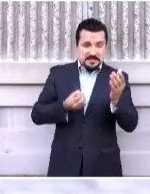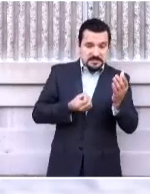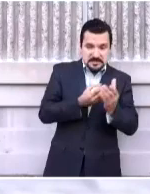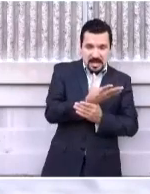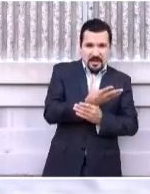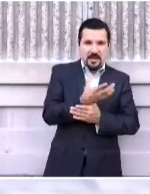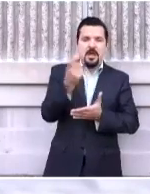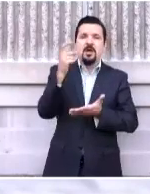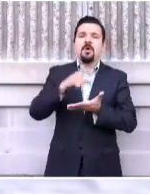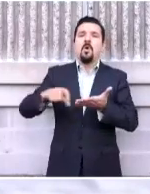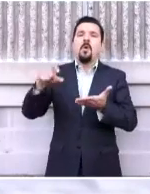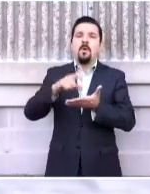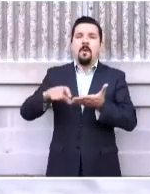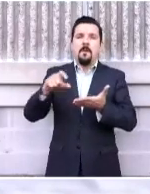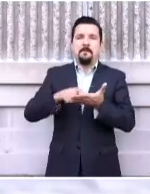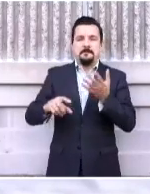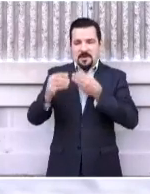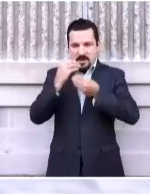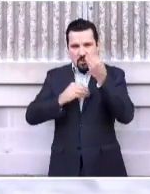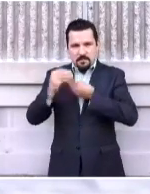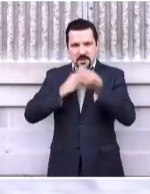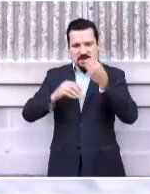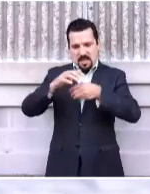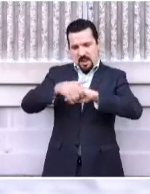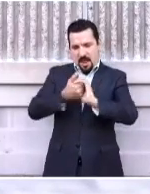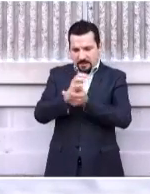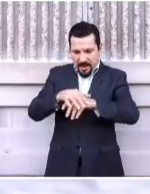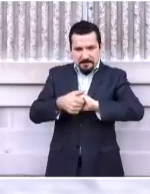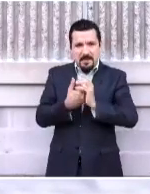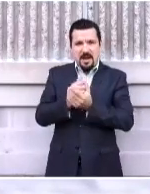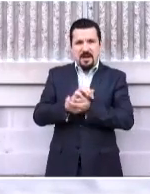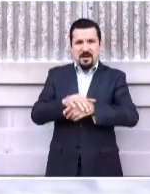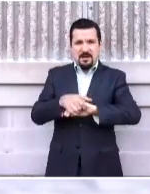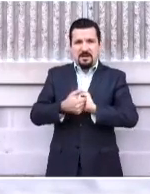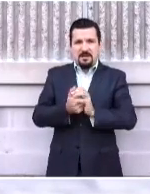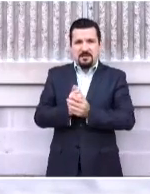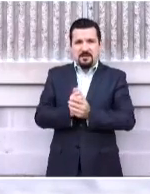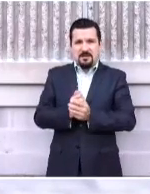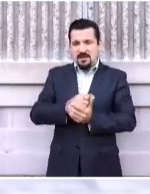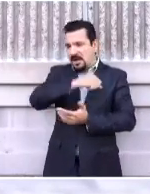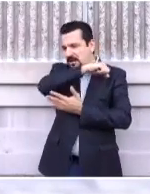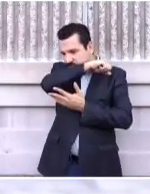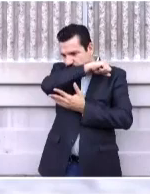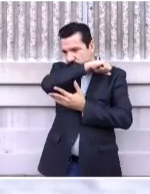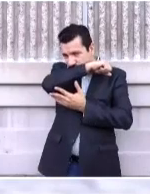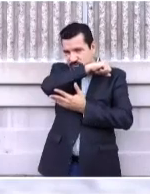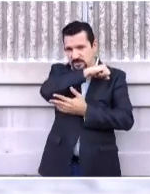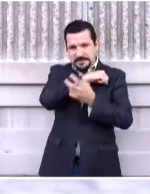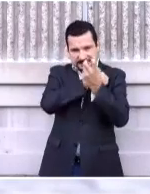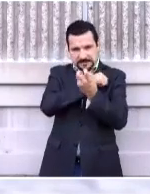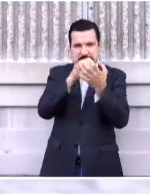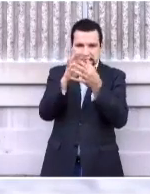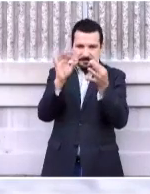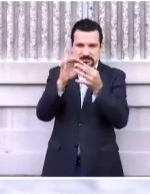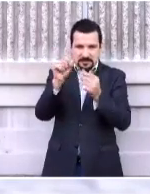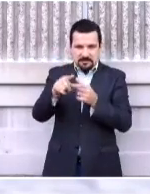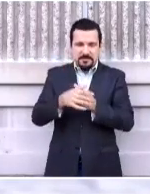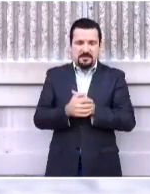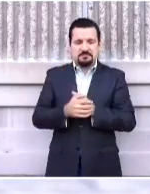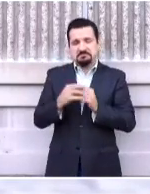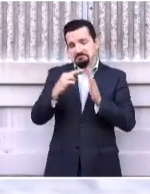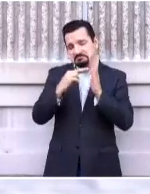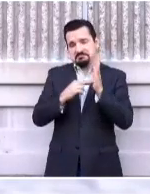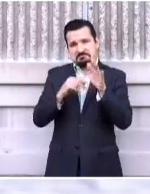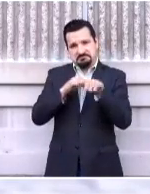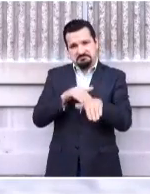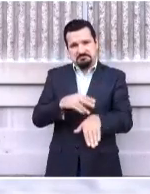productos, que se laven las manos, que cubran sus estornudos y tos, como lo hemos comentado. Son las medidas